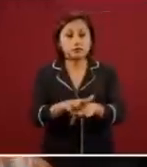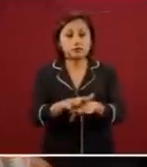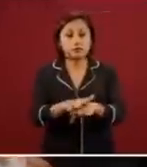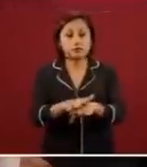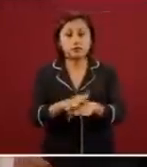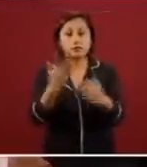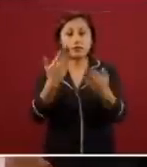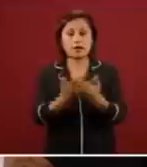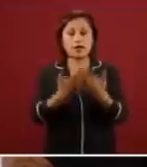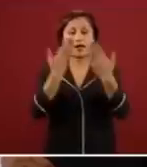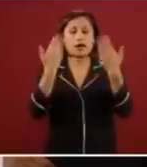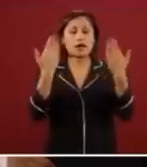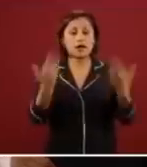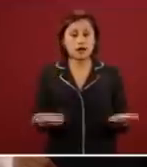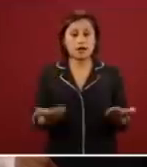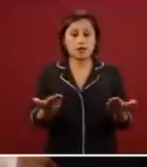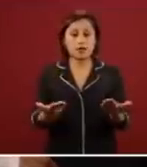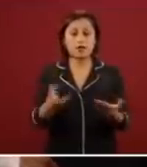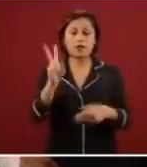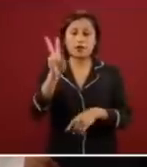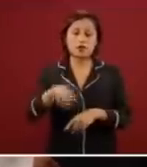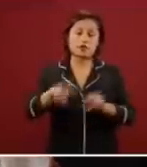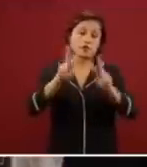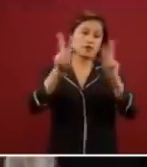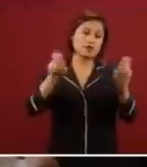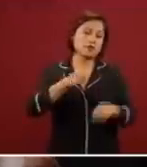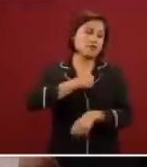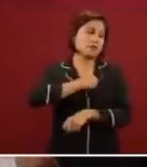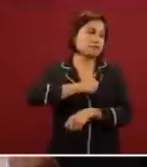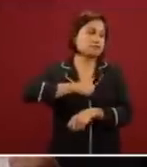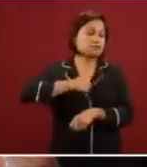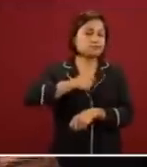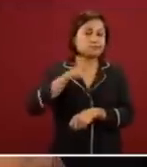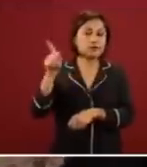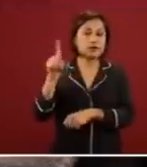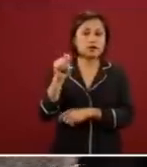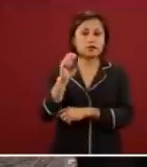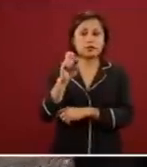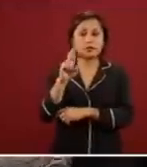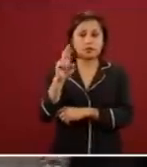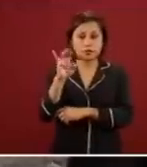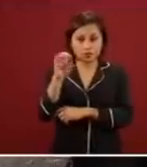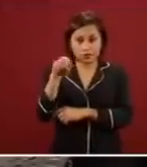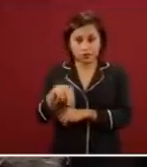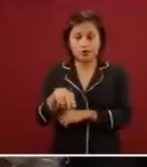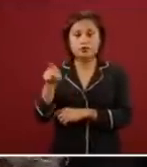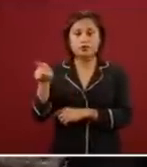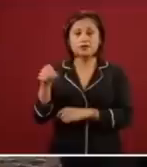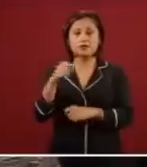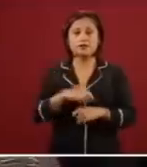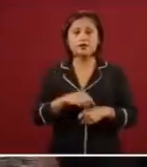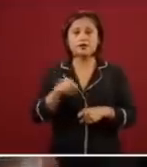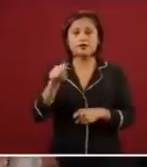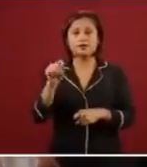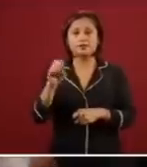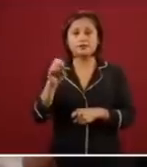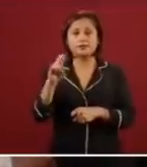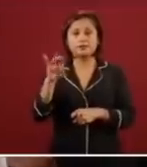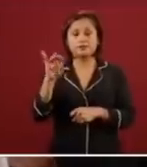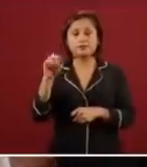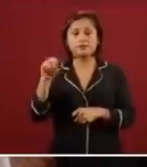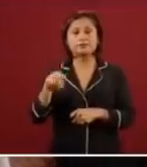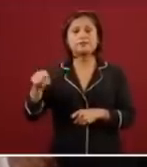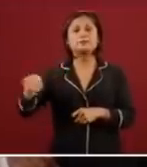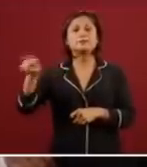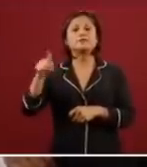fue el tema terrible y triste de lo de Torreón, sale a relucir cuentas y ya se ha comentado por parte